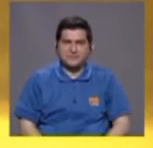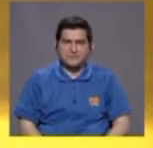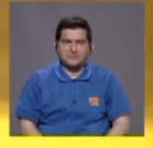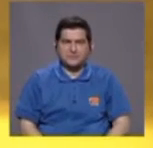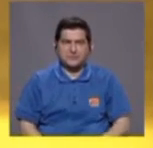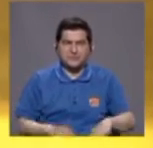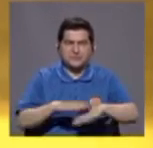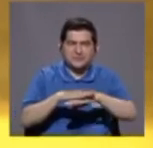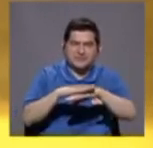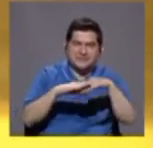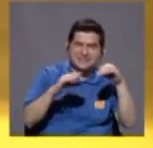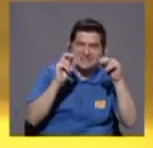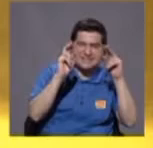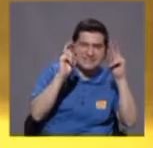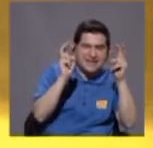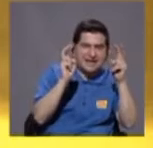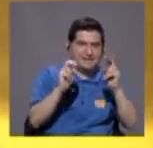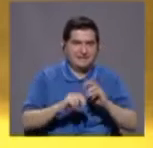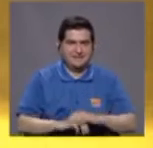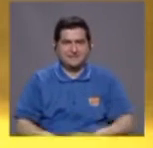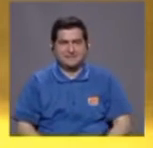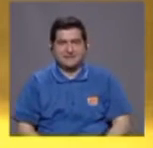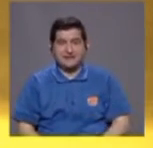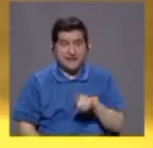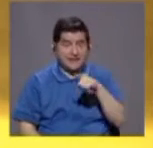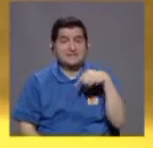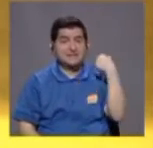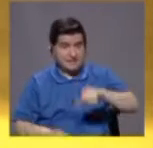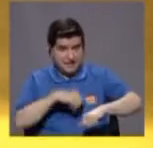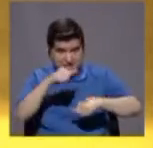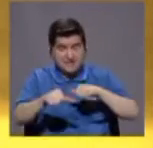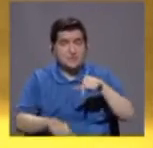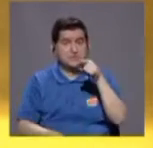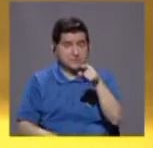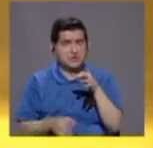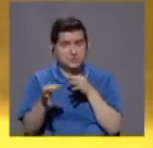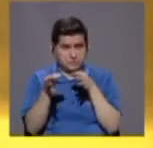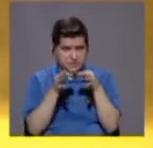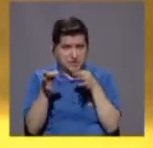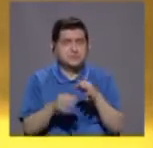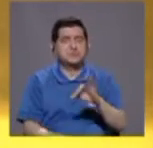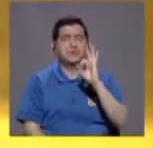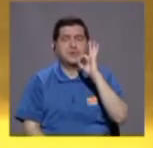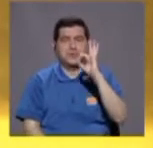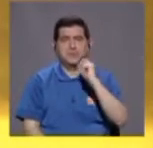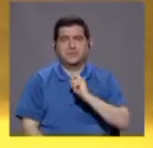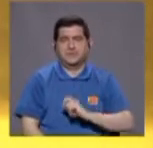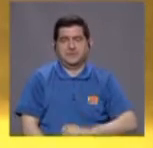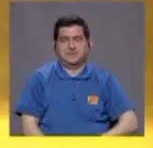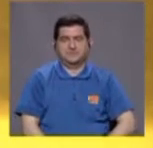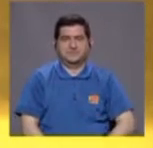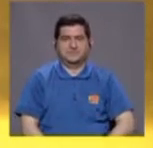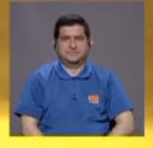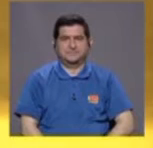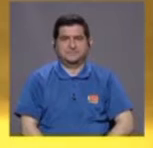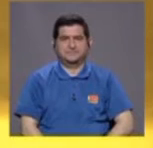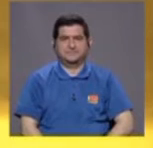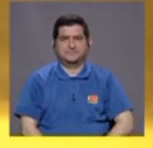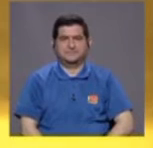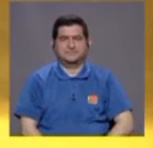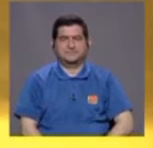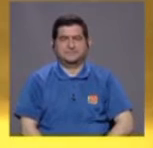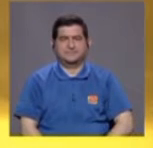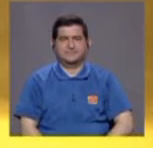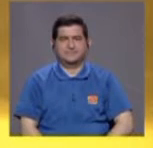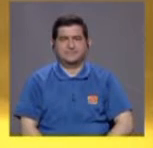del tema, pero es esa pugna que usted muy bien acaba de caracterizar, que es